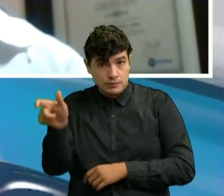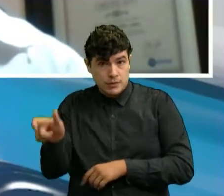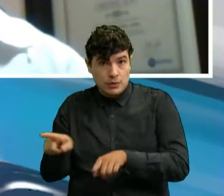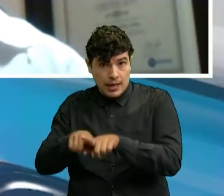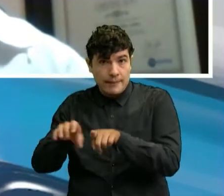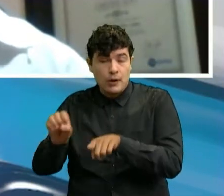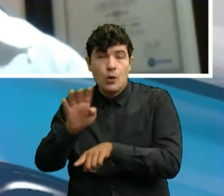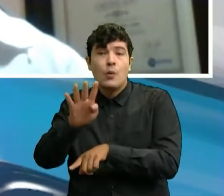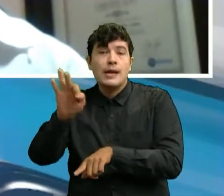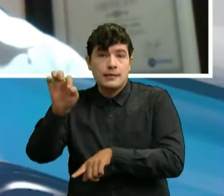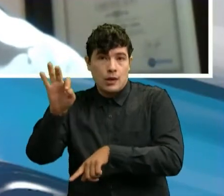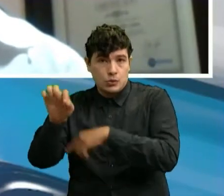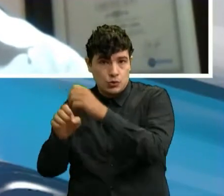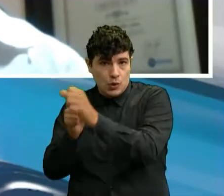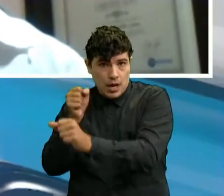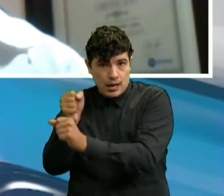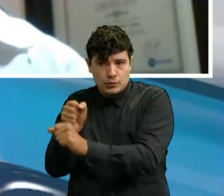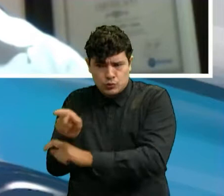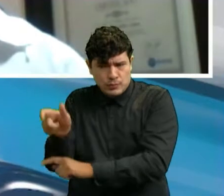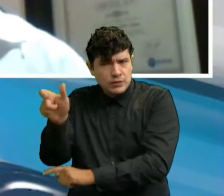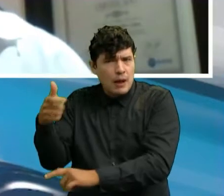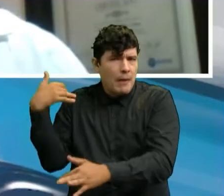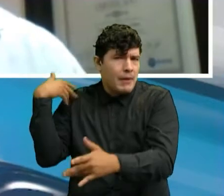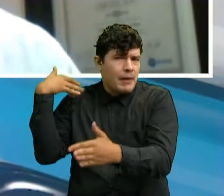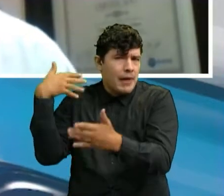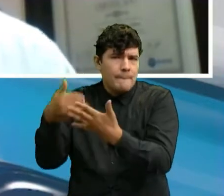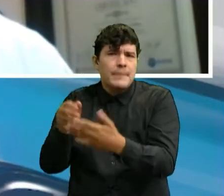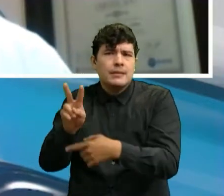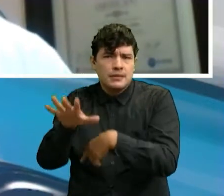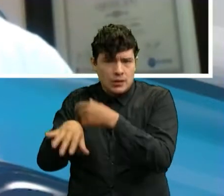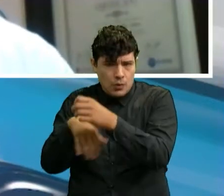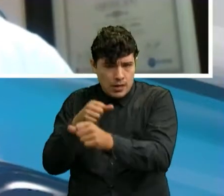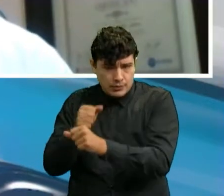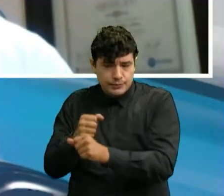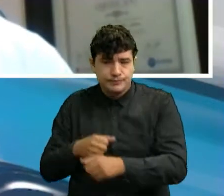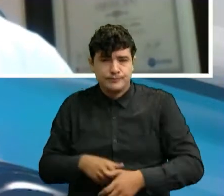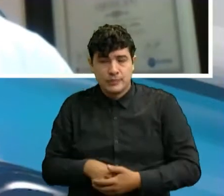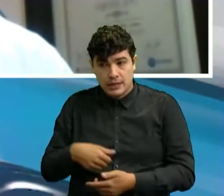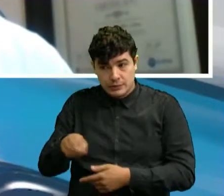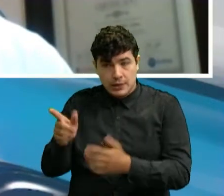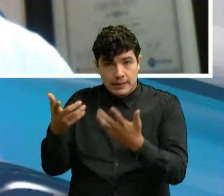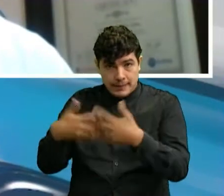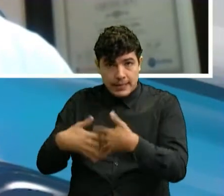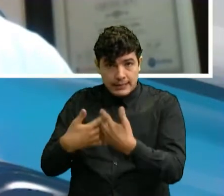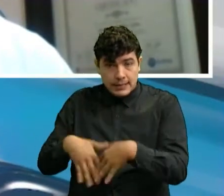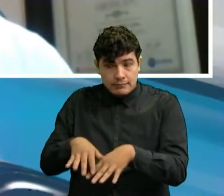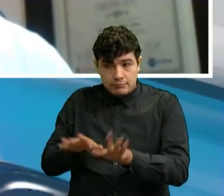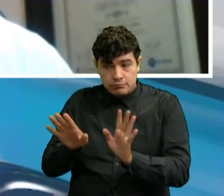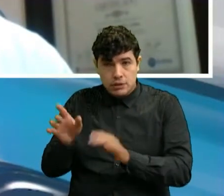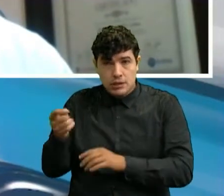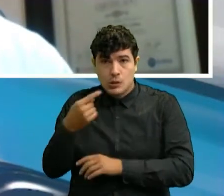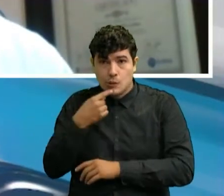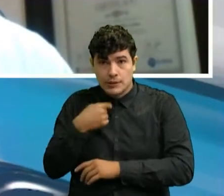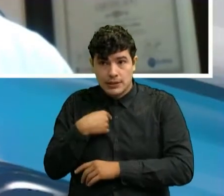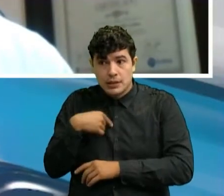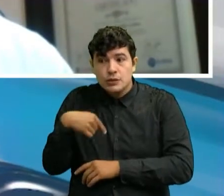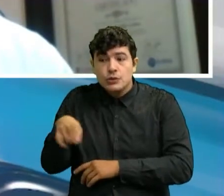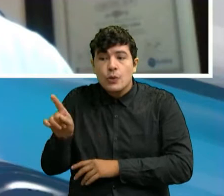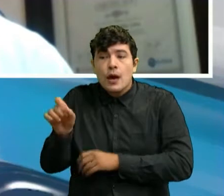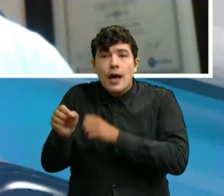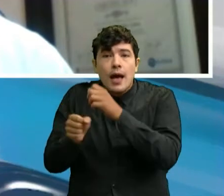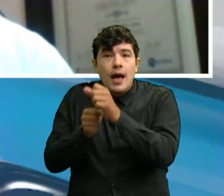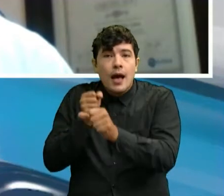La empresa prestadora de servicios donde él labora, pues nos dice que por la edad él